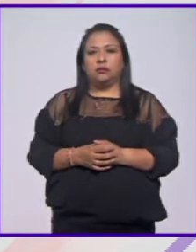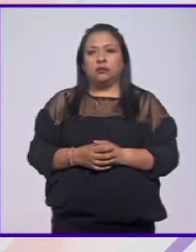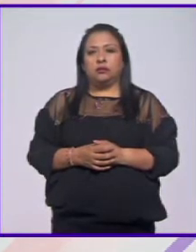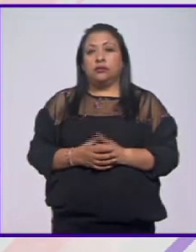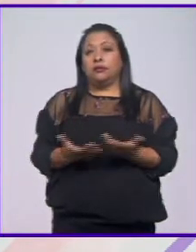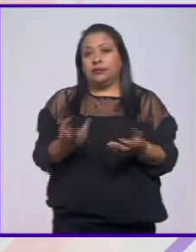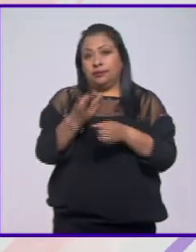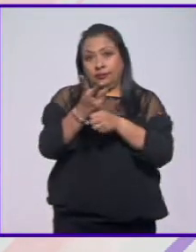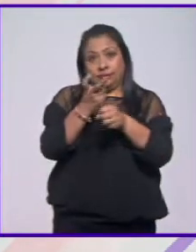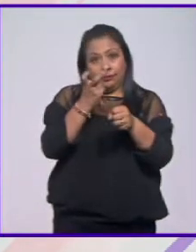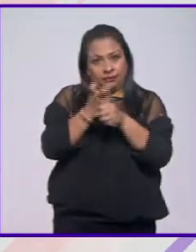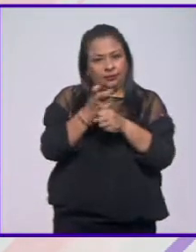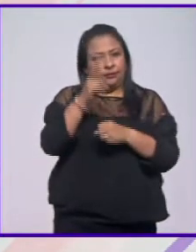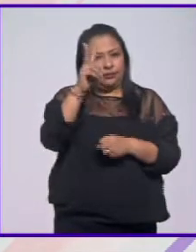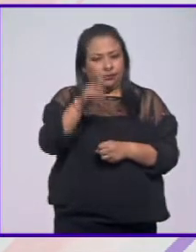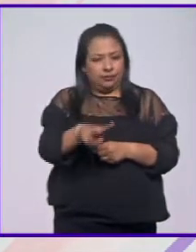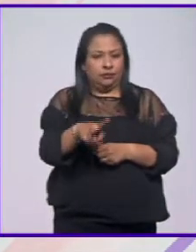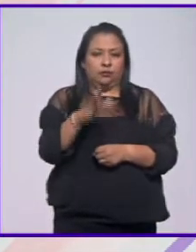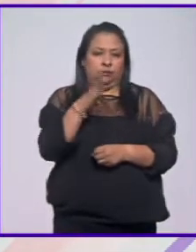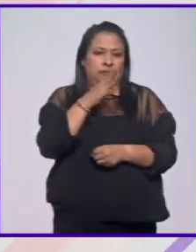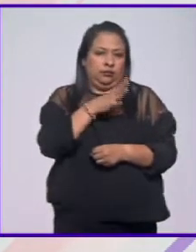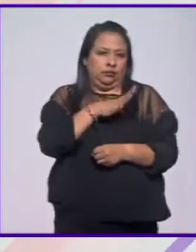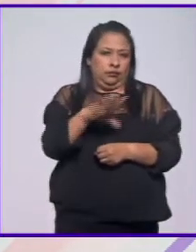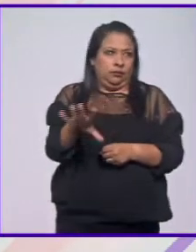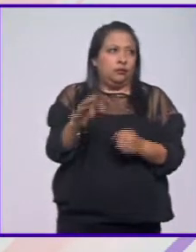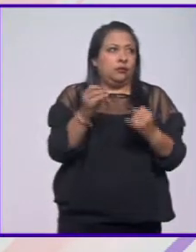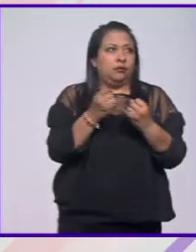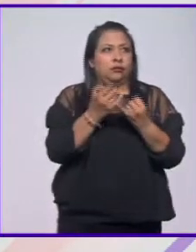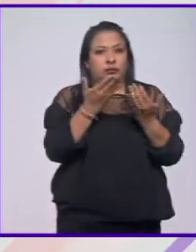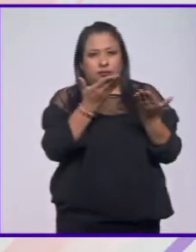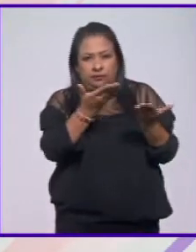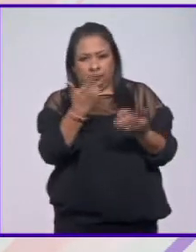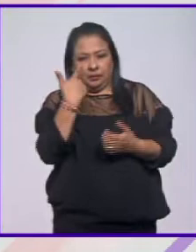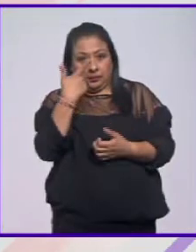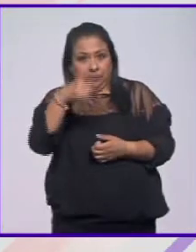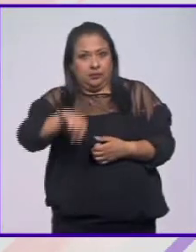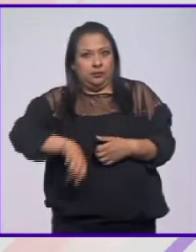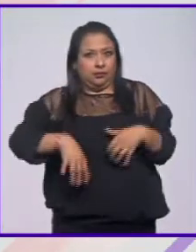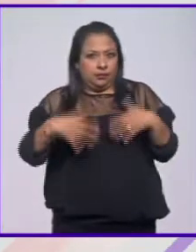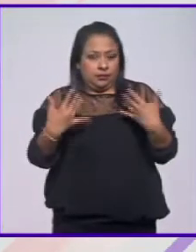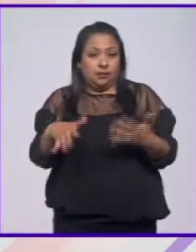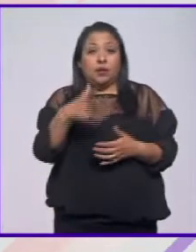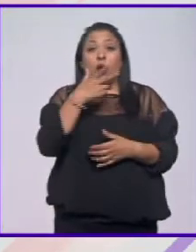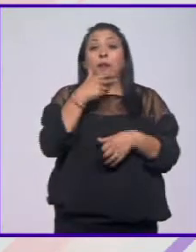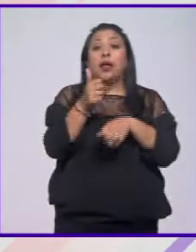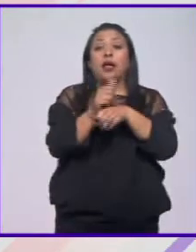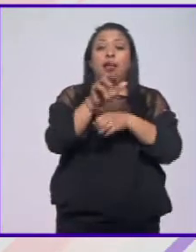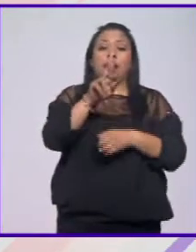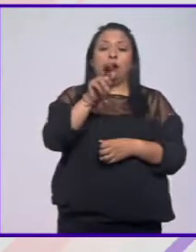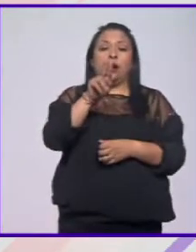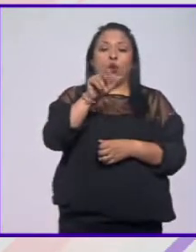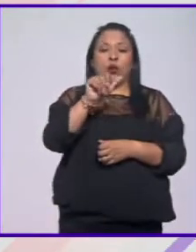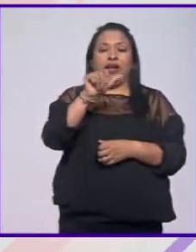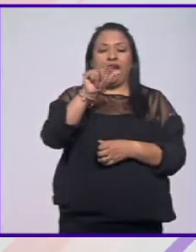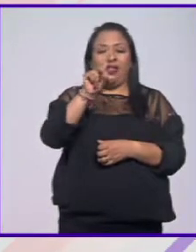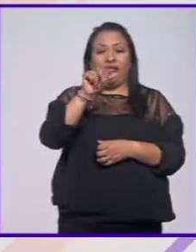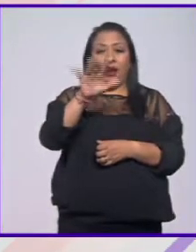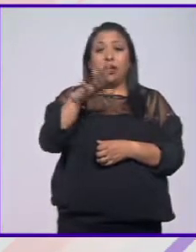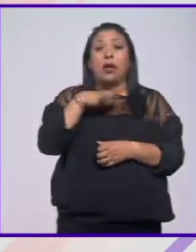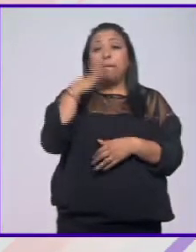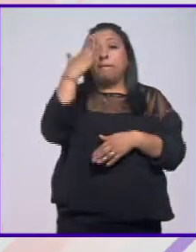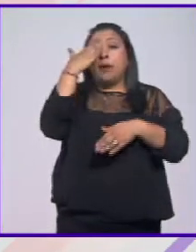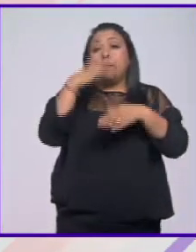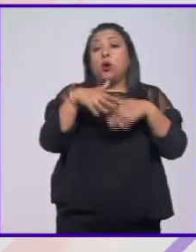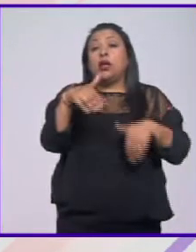Bueno, una invitación que no se puede rechazar, como tampoco extra. Esta, van a ver qué interesante. El actor Raúl Adalid Sainz lleva sus